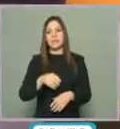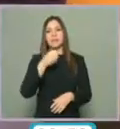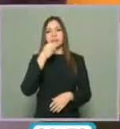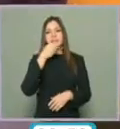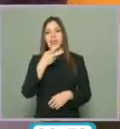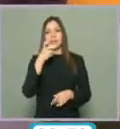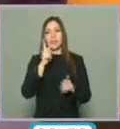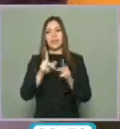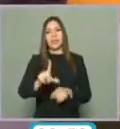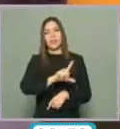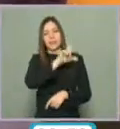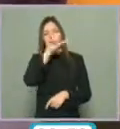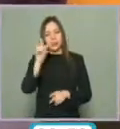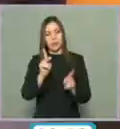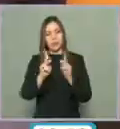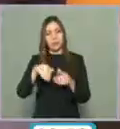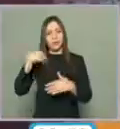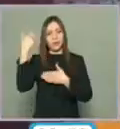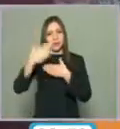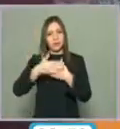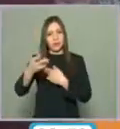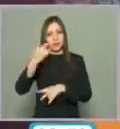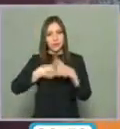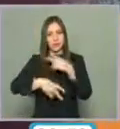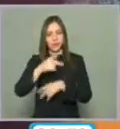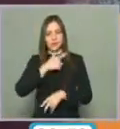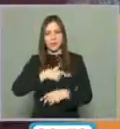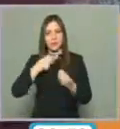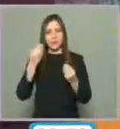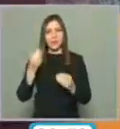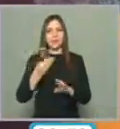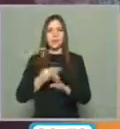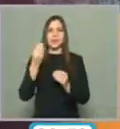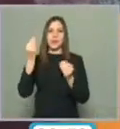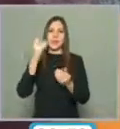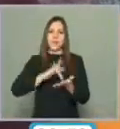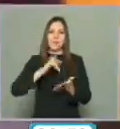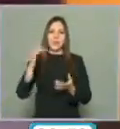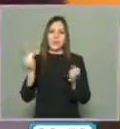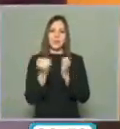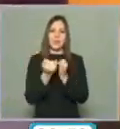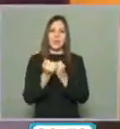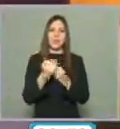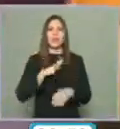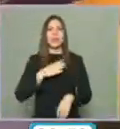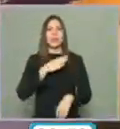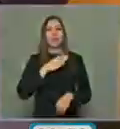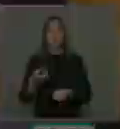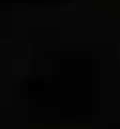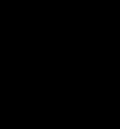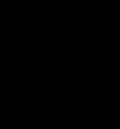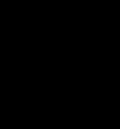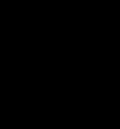¿Y te mucho. parece si lo platicamos en la próxima, Me Miguel? encanta, claro que Buenazo, sí. muchas gracias. Igualmente. Gracias, que tengas excelente día, Miguel. Y bueno,